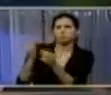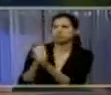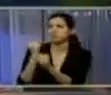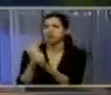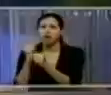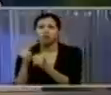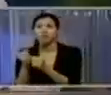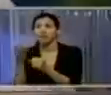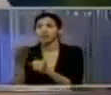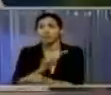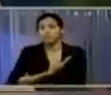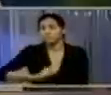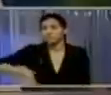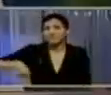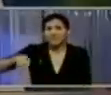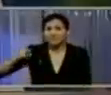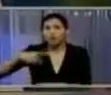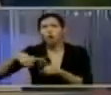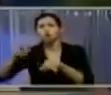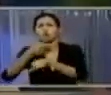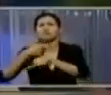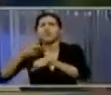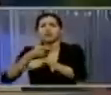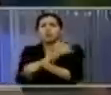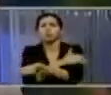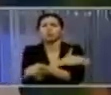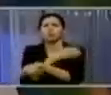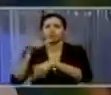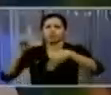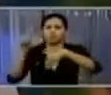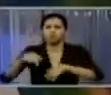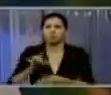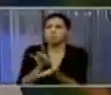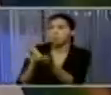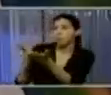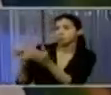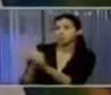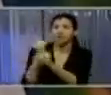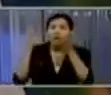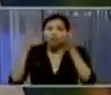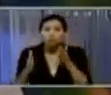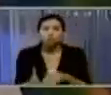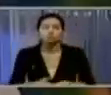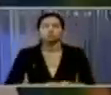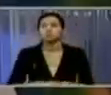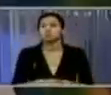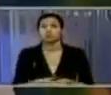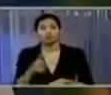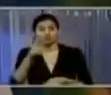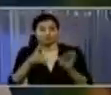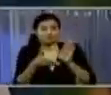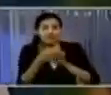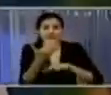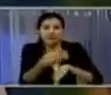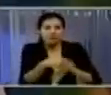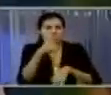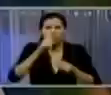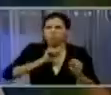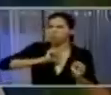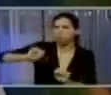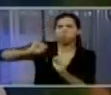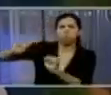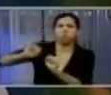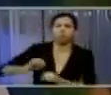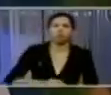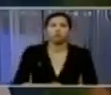los pueblos en Sudamérica, que no pueden caminar una esquina porque salen los pueblos a enfrentarlos. Los presidentes de la